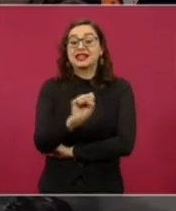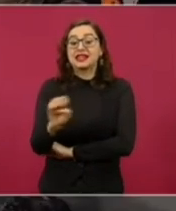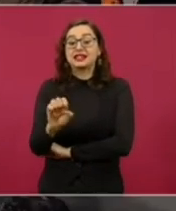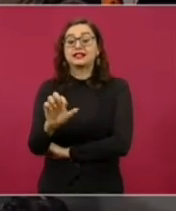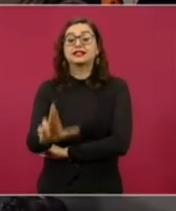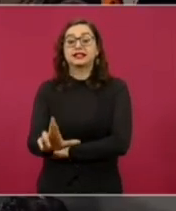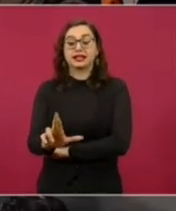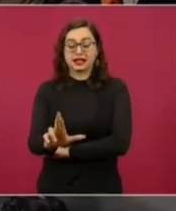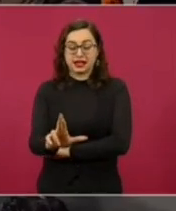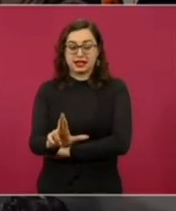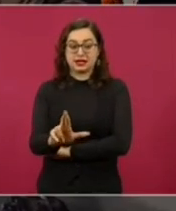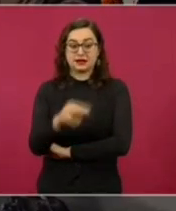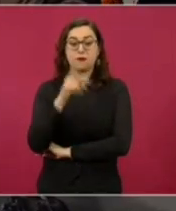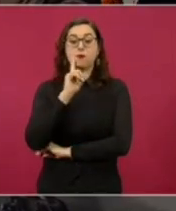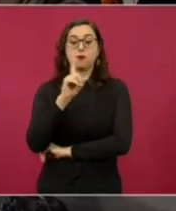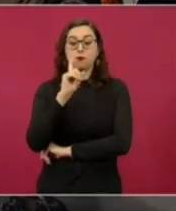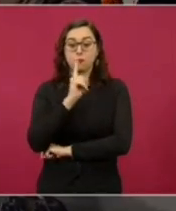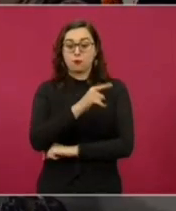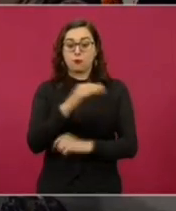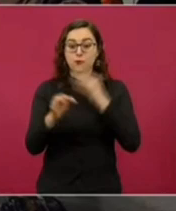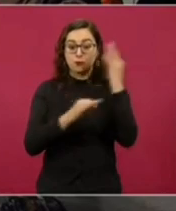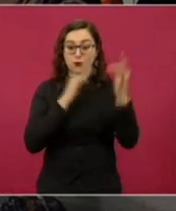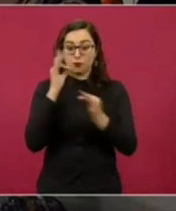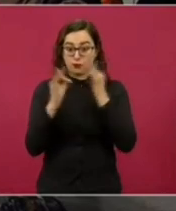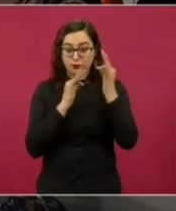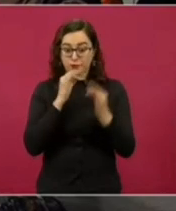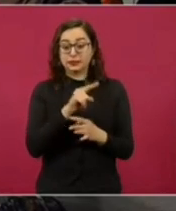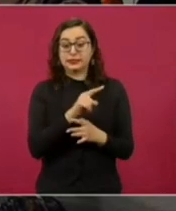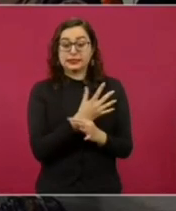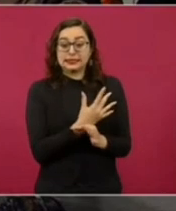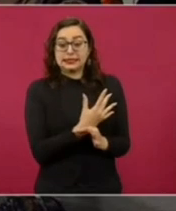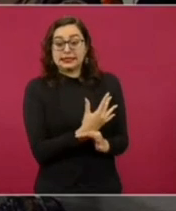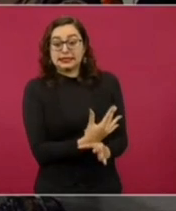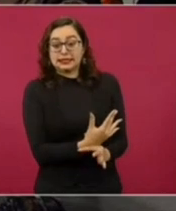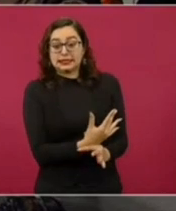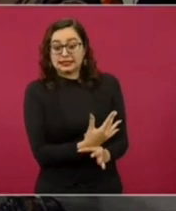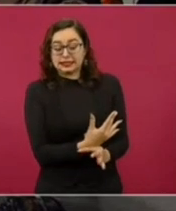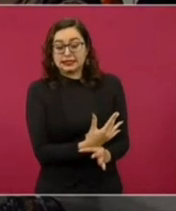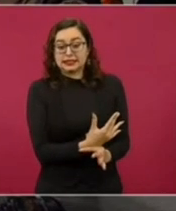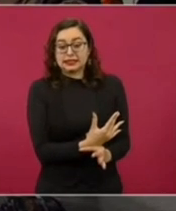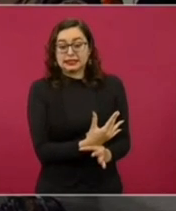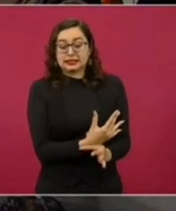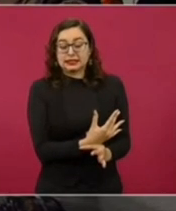que dice que un acuerdo nuestro